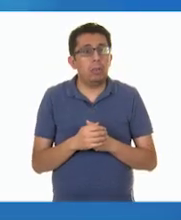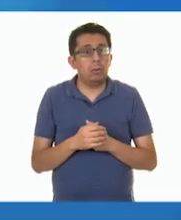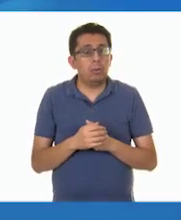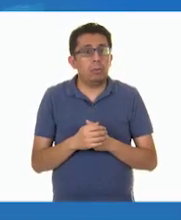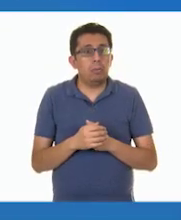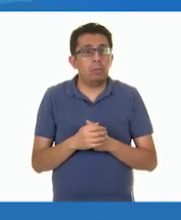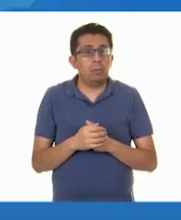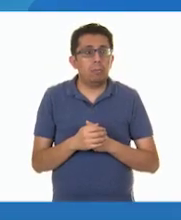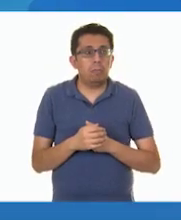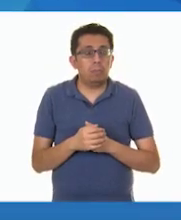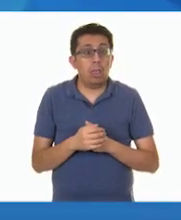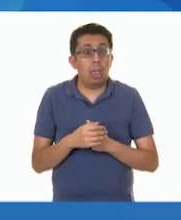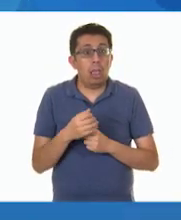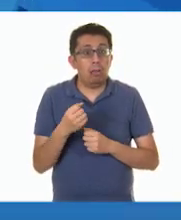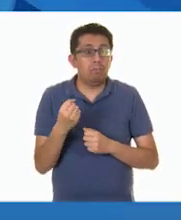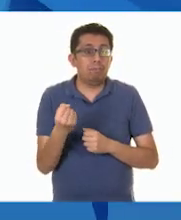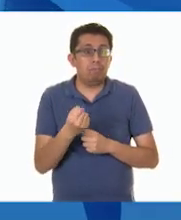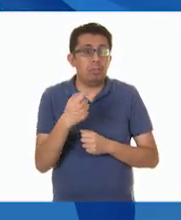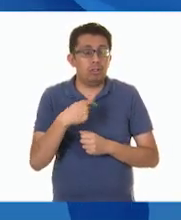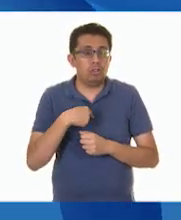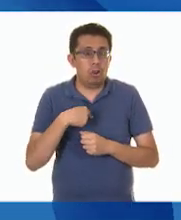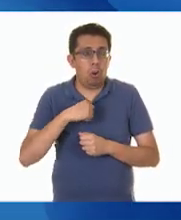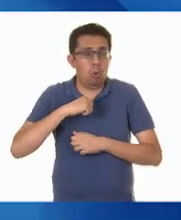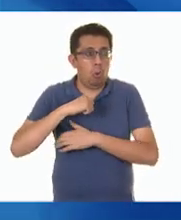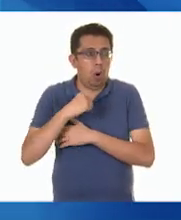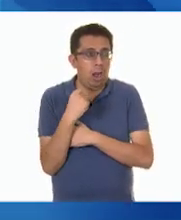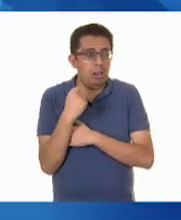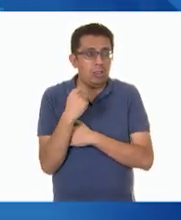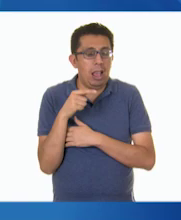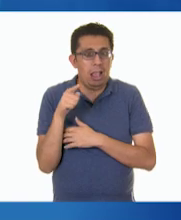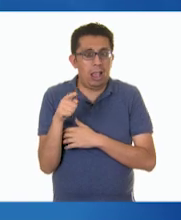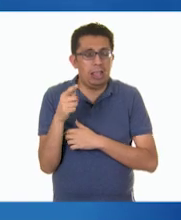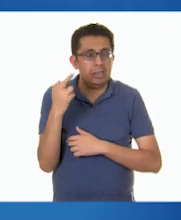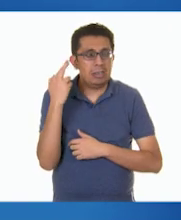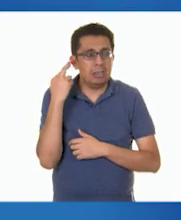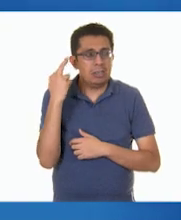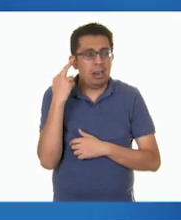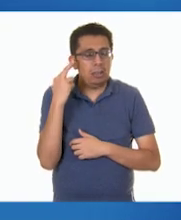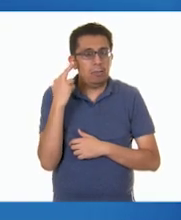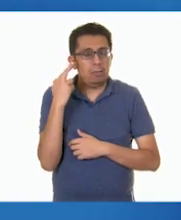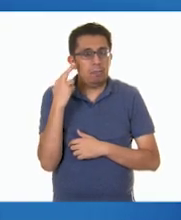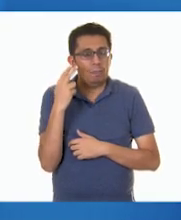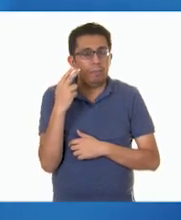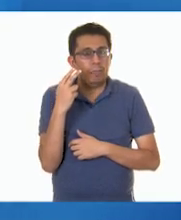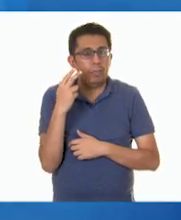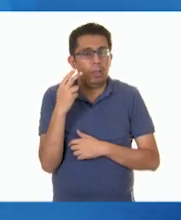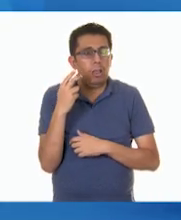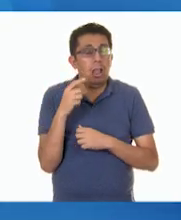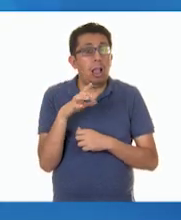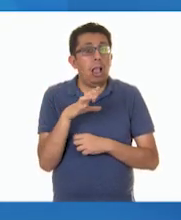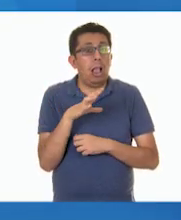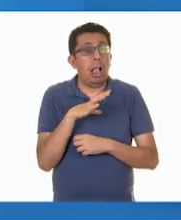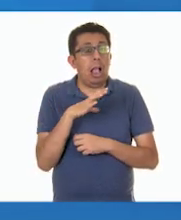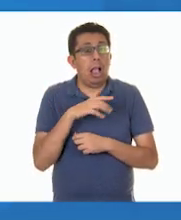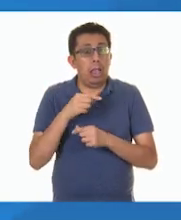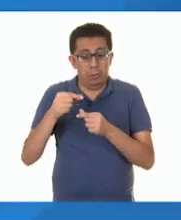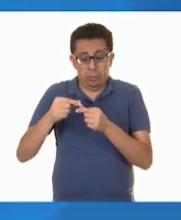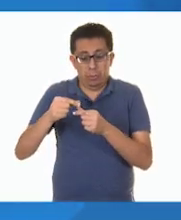Afortunadamente yo tenía un radio guardado, que es este. Los radios pequeños de onda corta tienen una